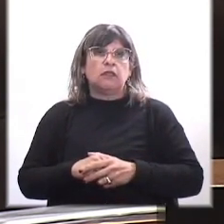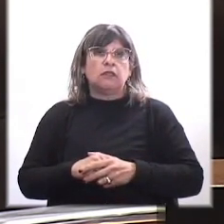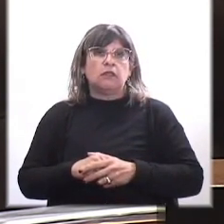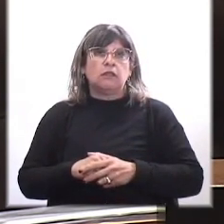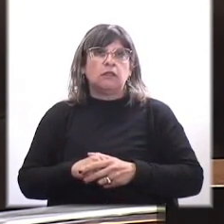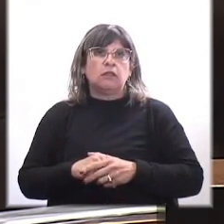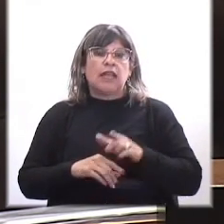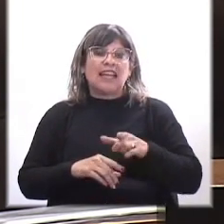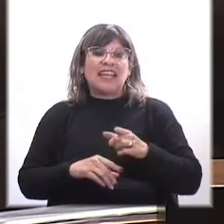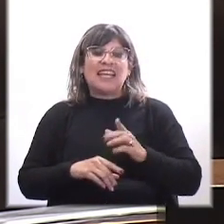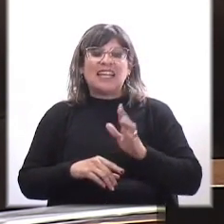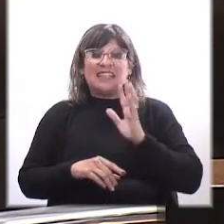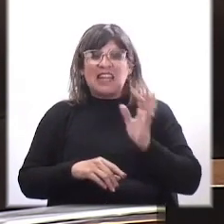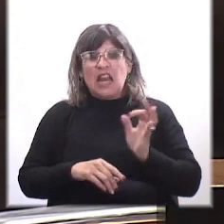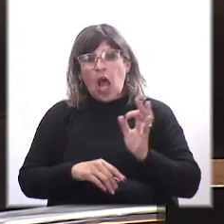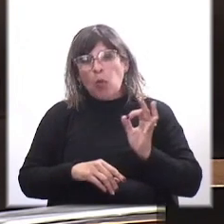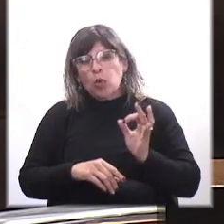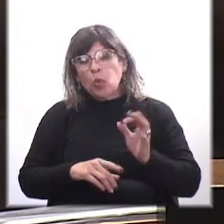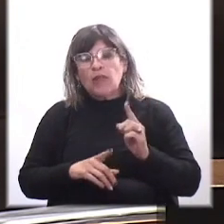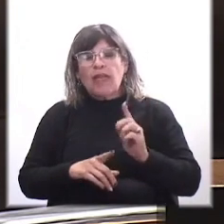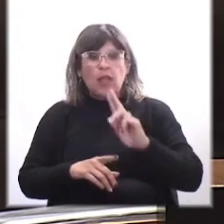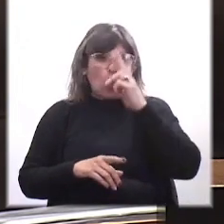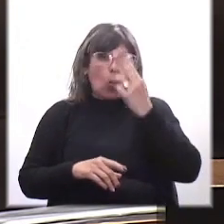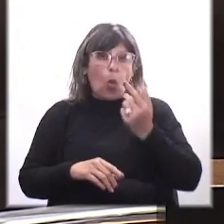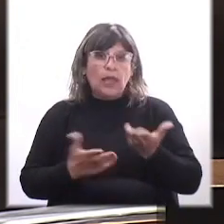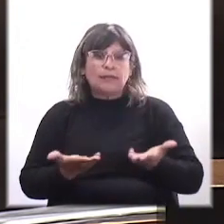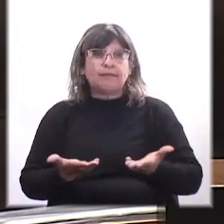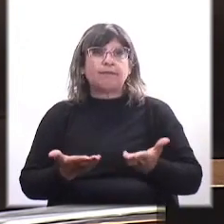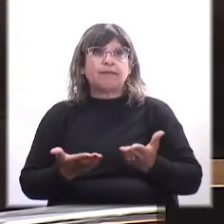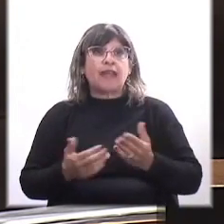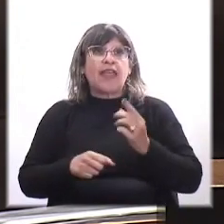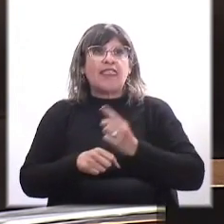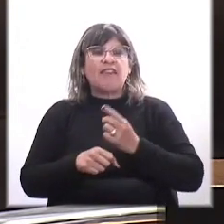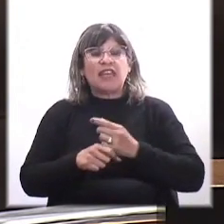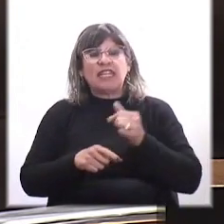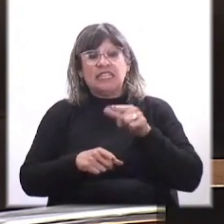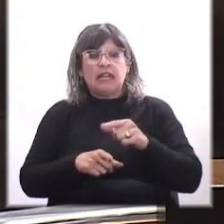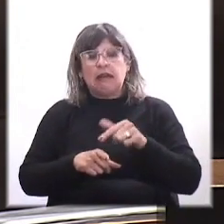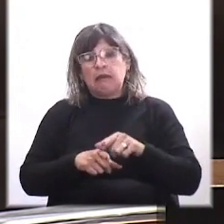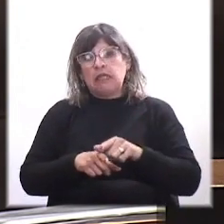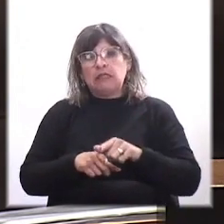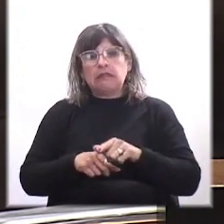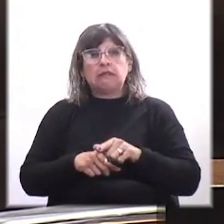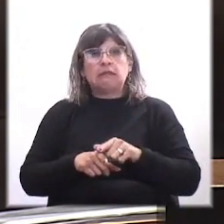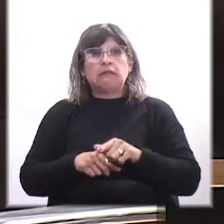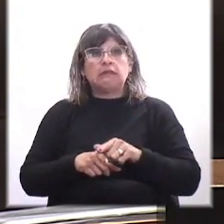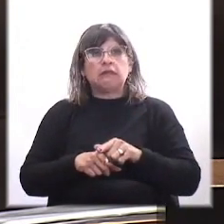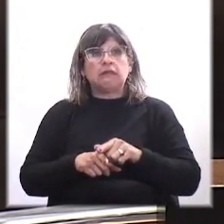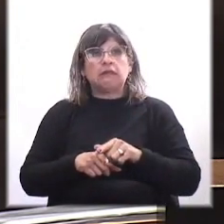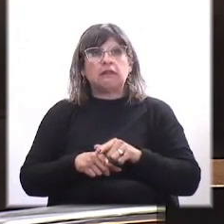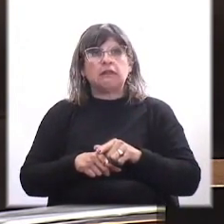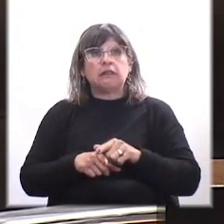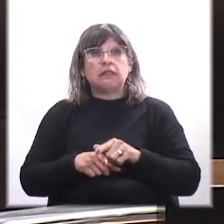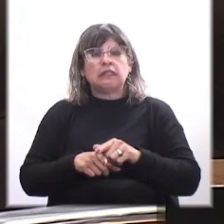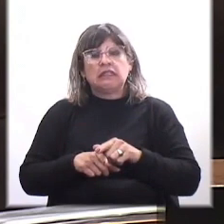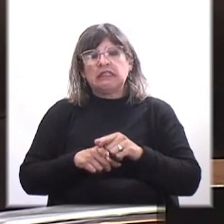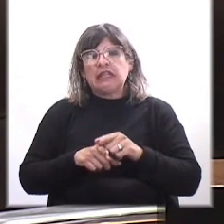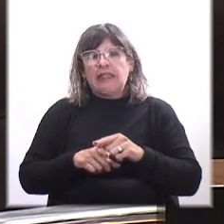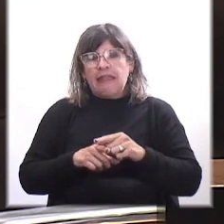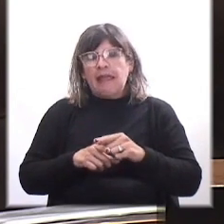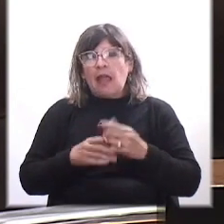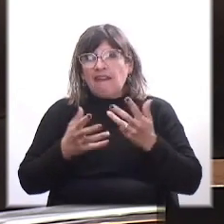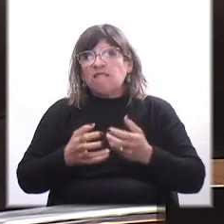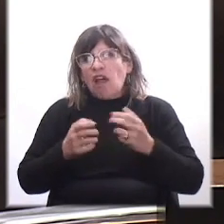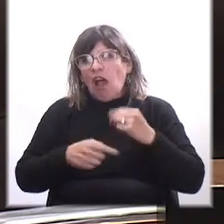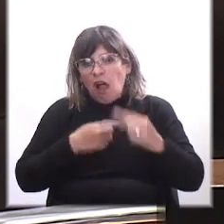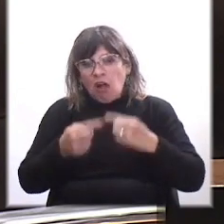y que son las oportunidades en las que Uruguay debería haber dejado ese capricho de continuar